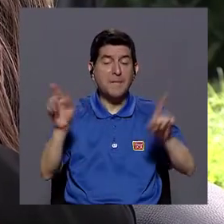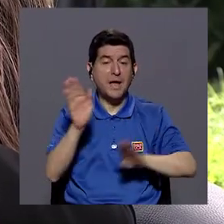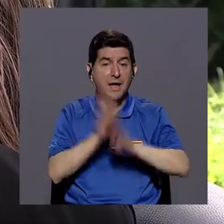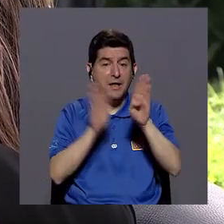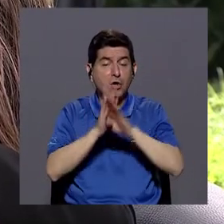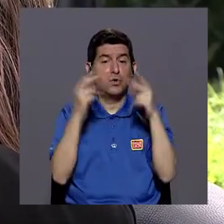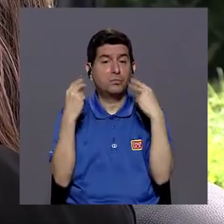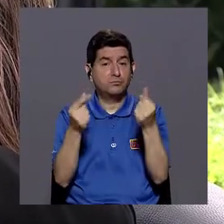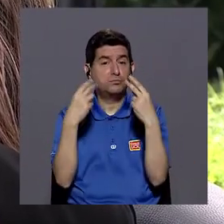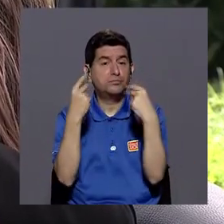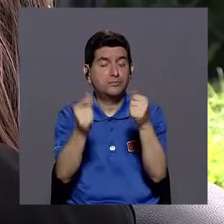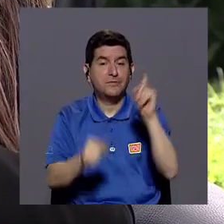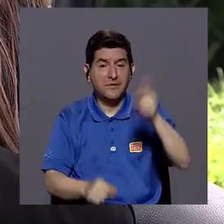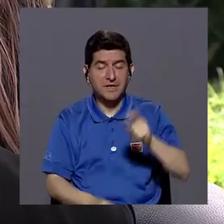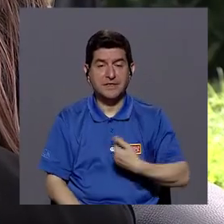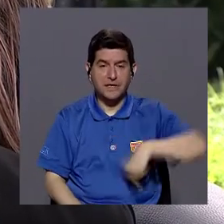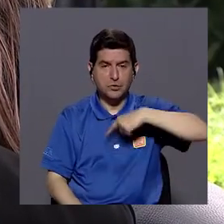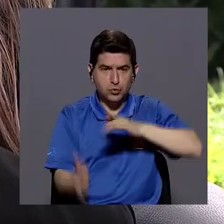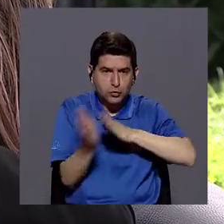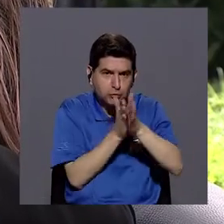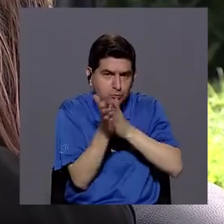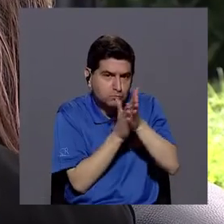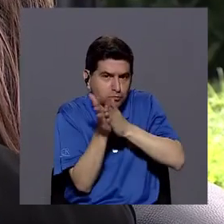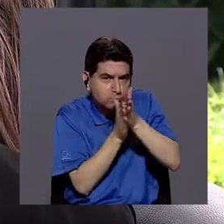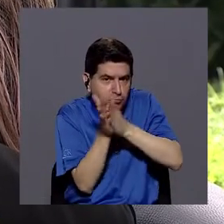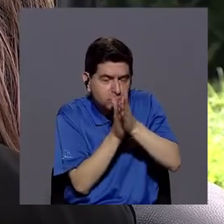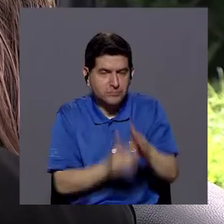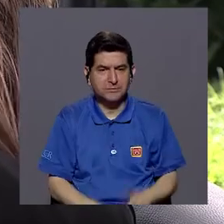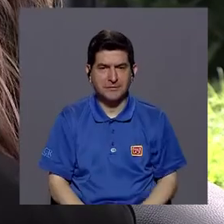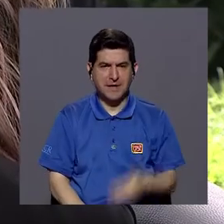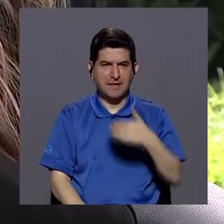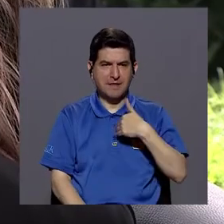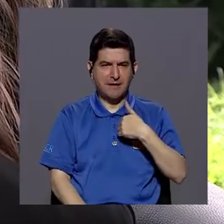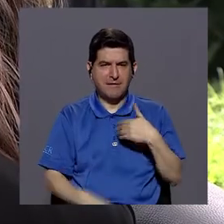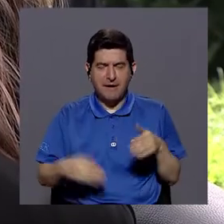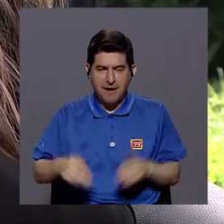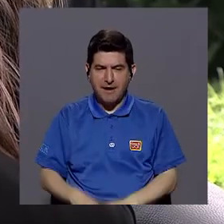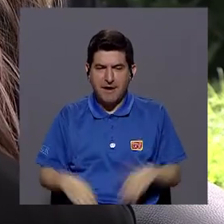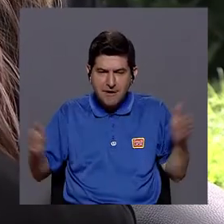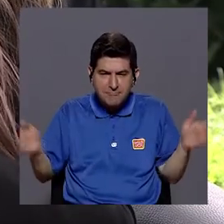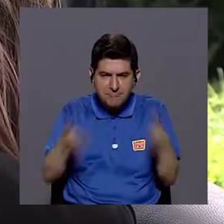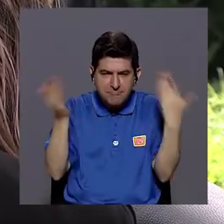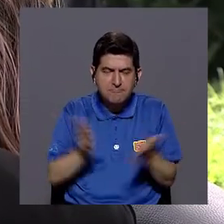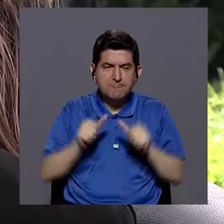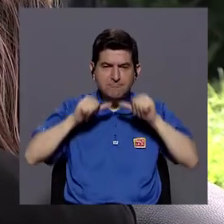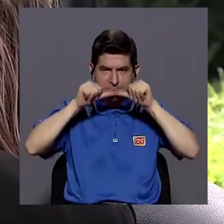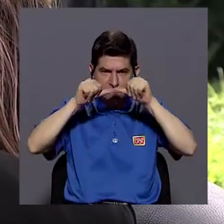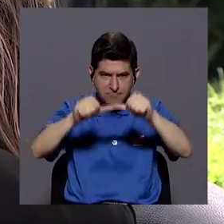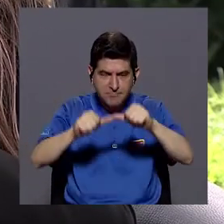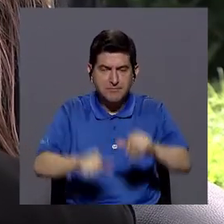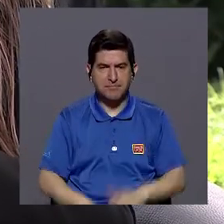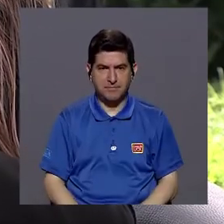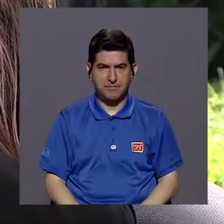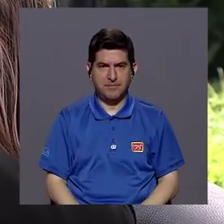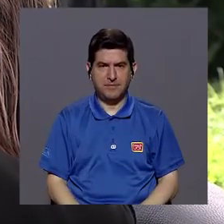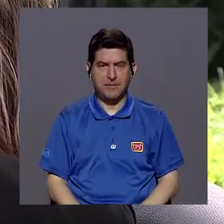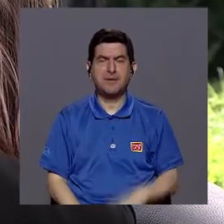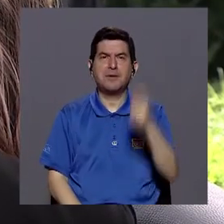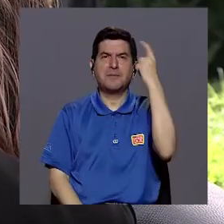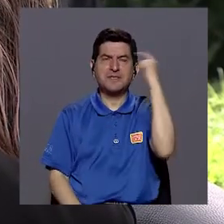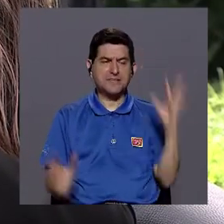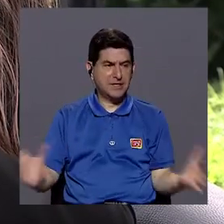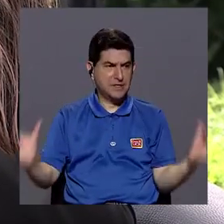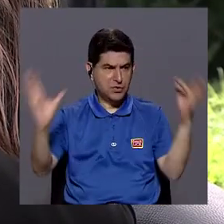desarrollo muy acelerado que debemos de aprovechar. Debemos de tener una estimulación constante, un establecimiento del